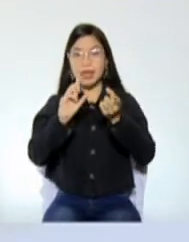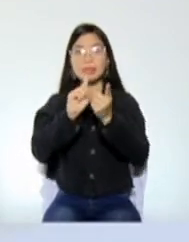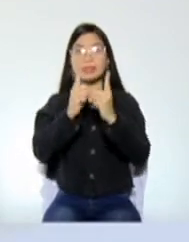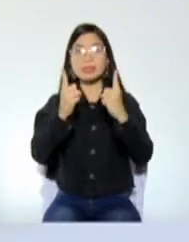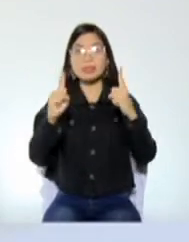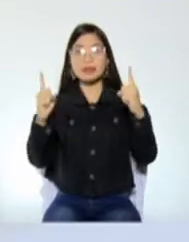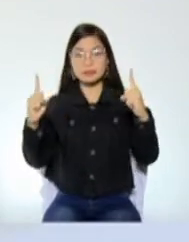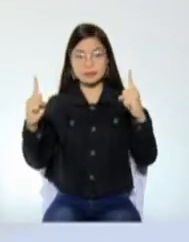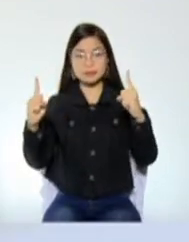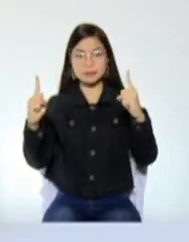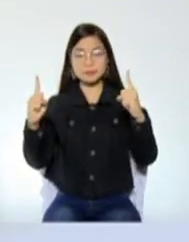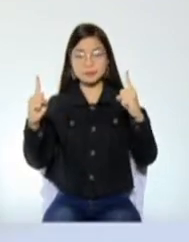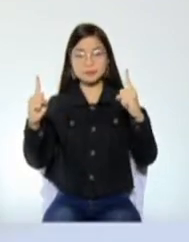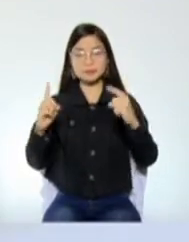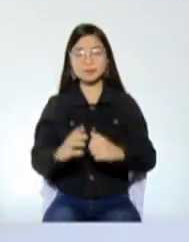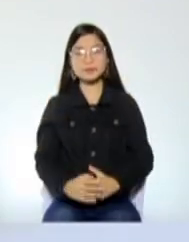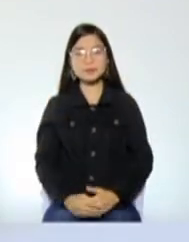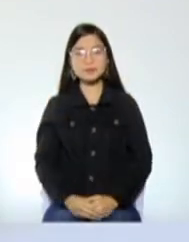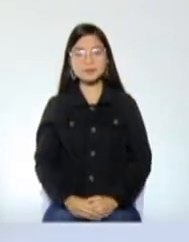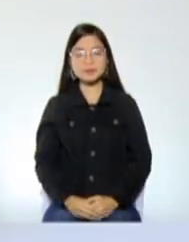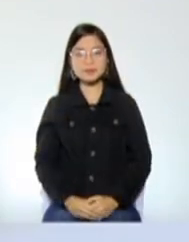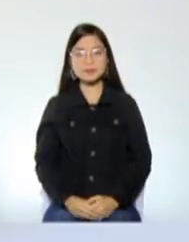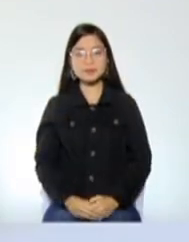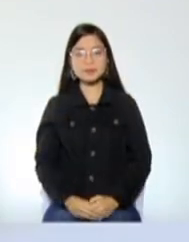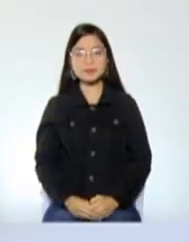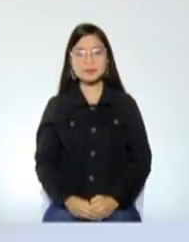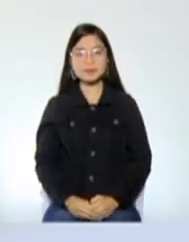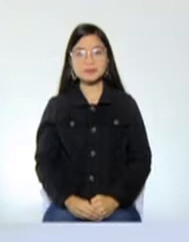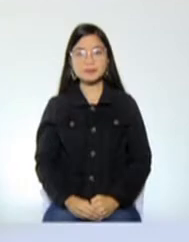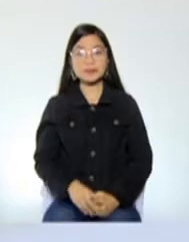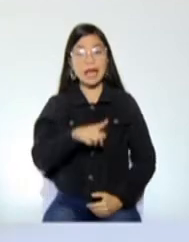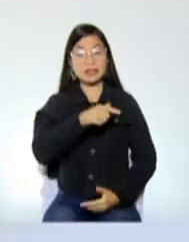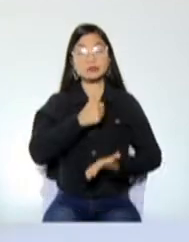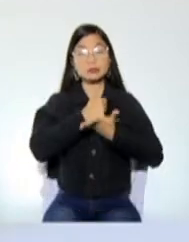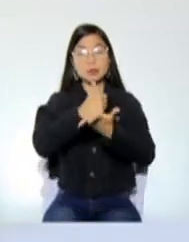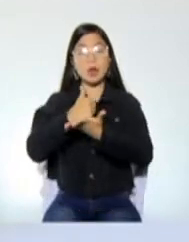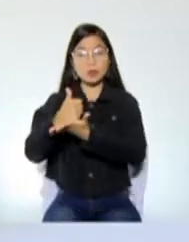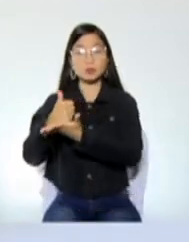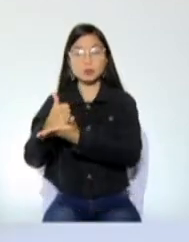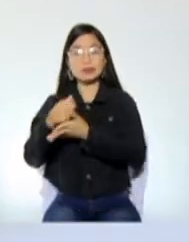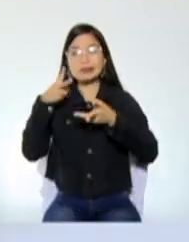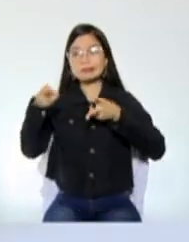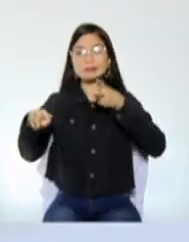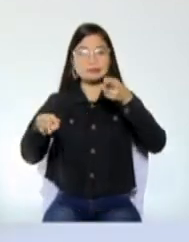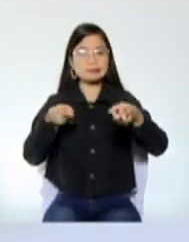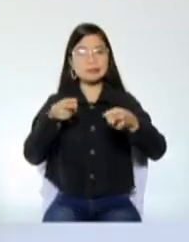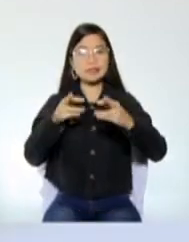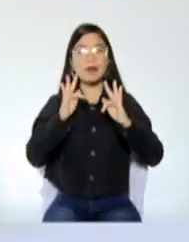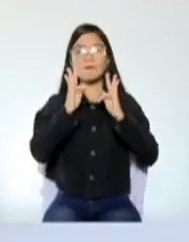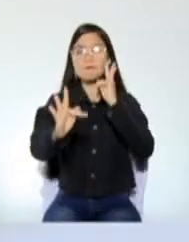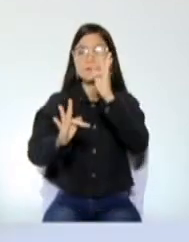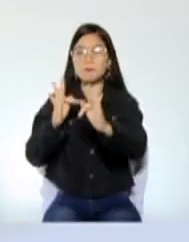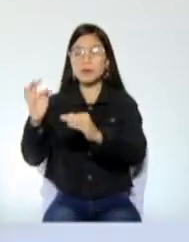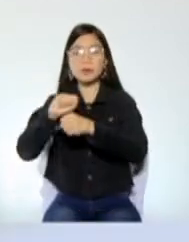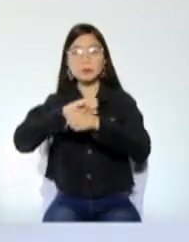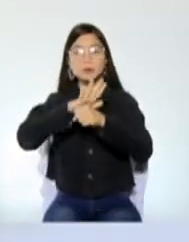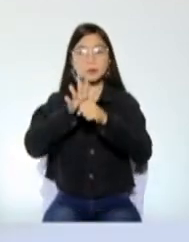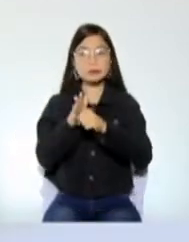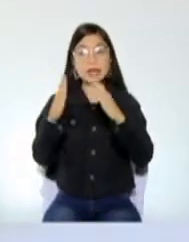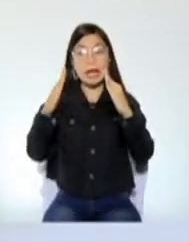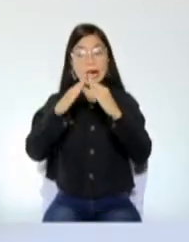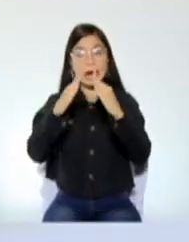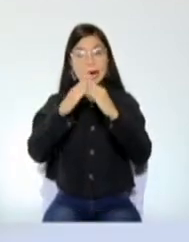distanciamiento físico saludable que tanto nos ha ayudado a la no propagación de la COVID-19. Así que en casa vamos